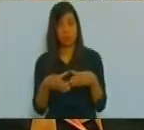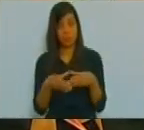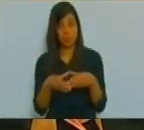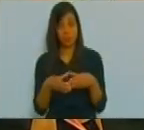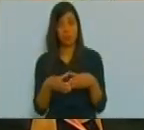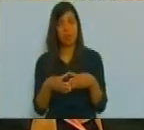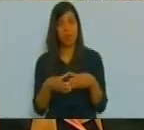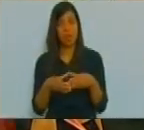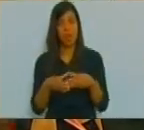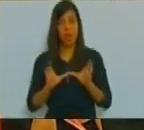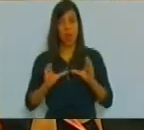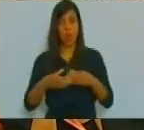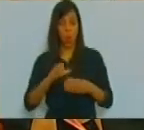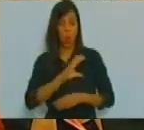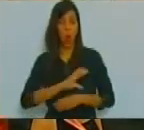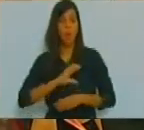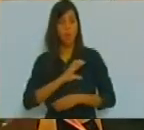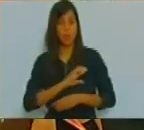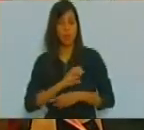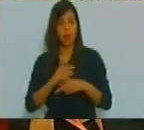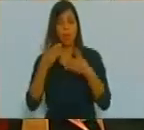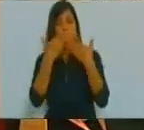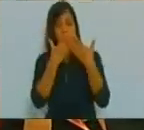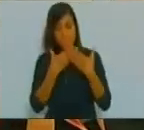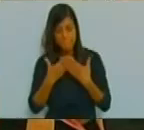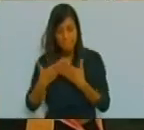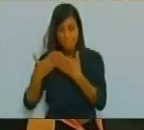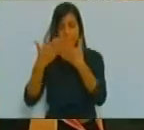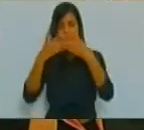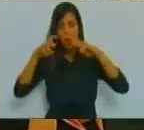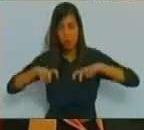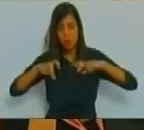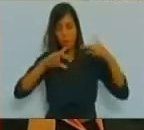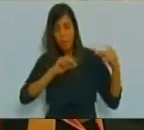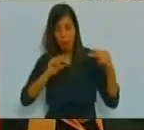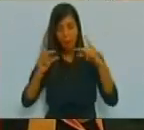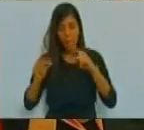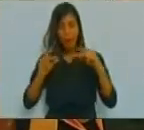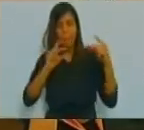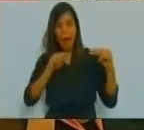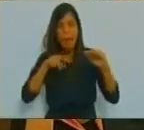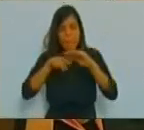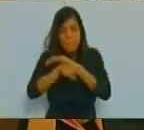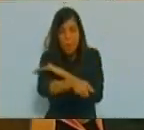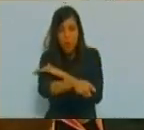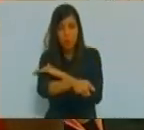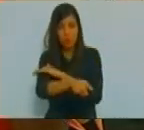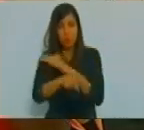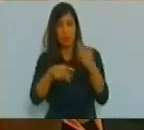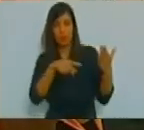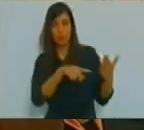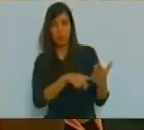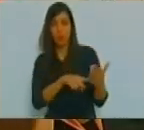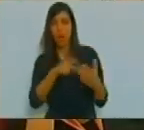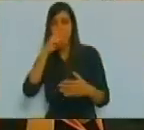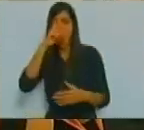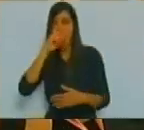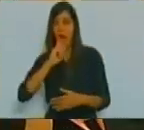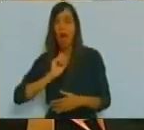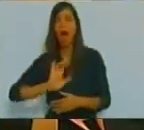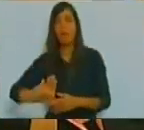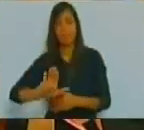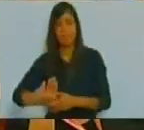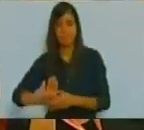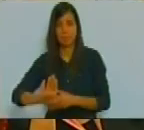estamos revisando con mucha profundidad la amenaza y más que amenaza el